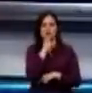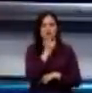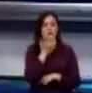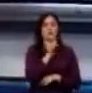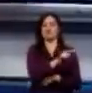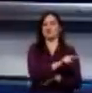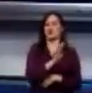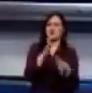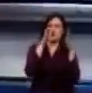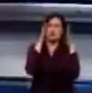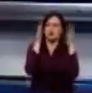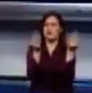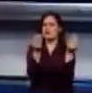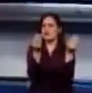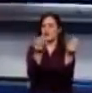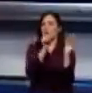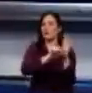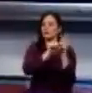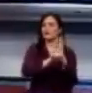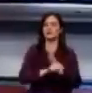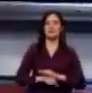opciones que le da y la atención y también los bajos precios.